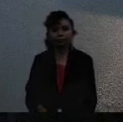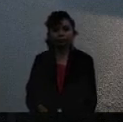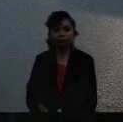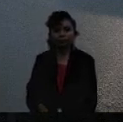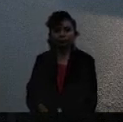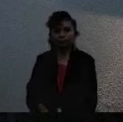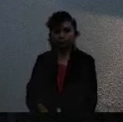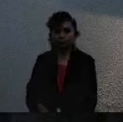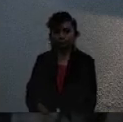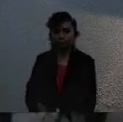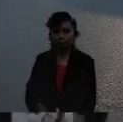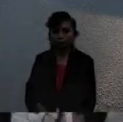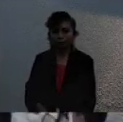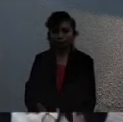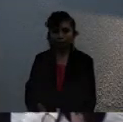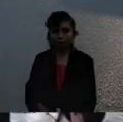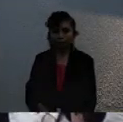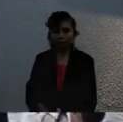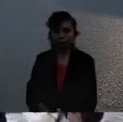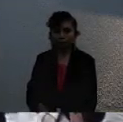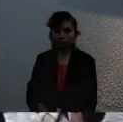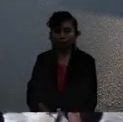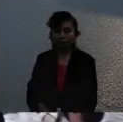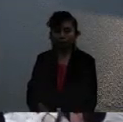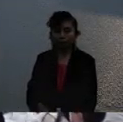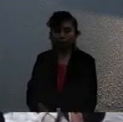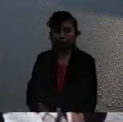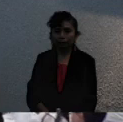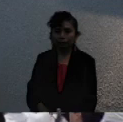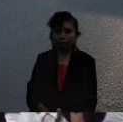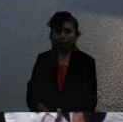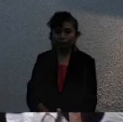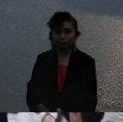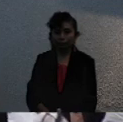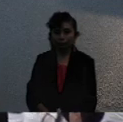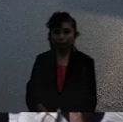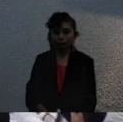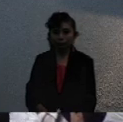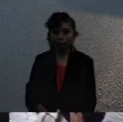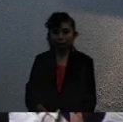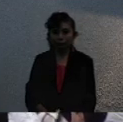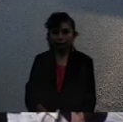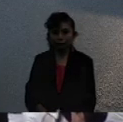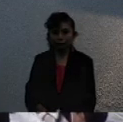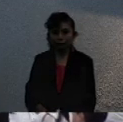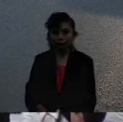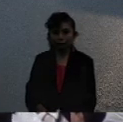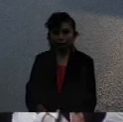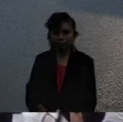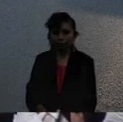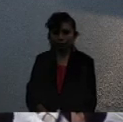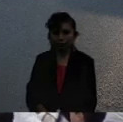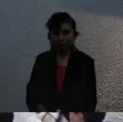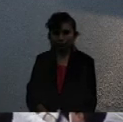Go gobernadora gobernadora gobernadora